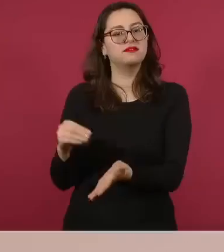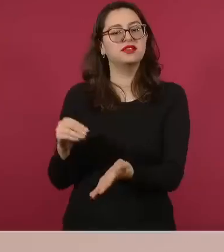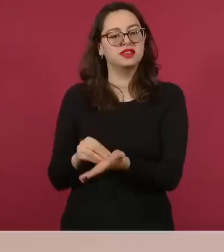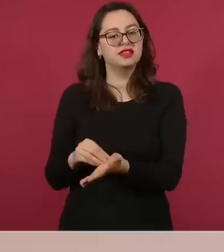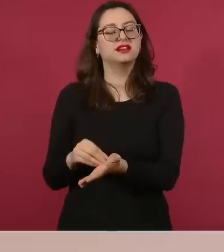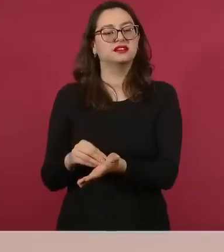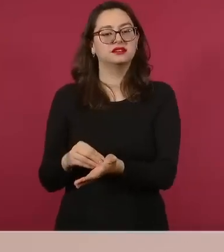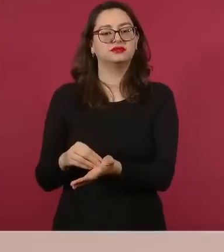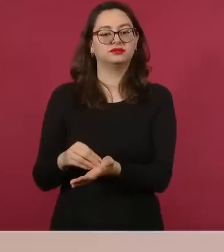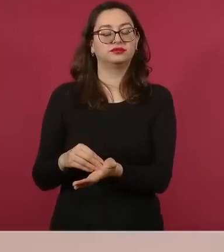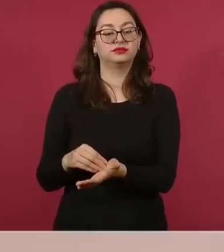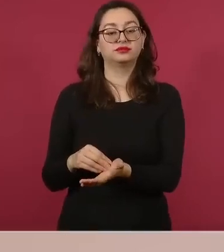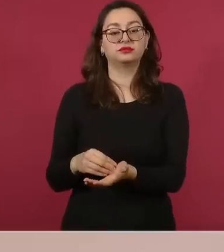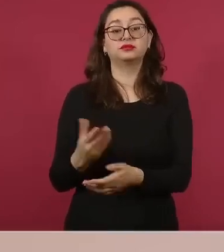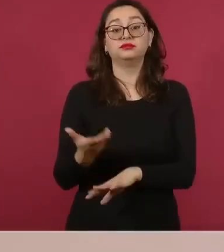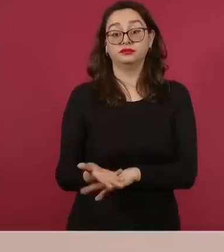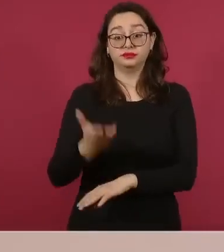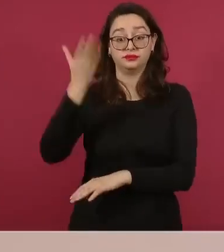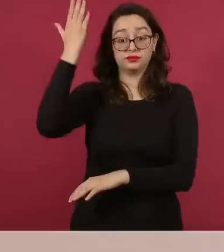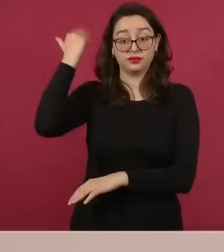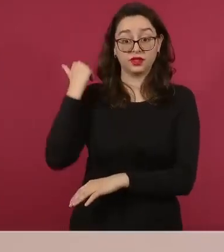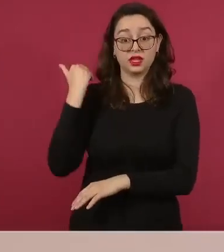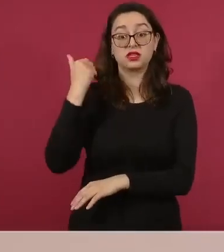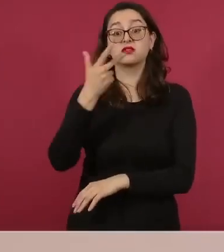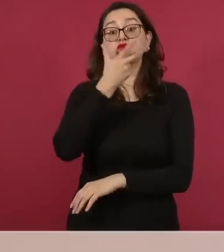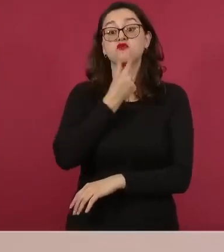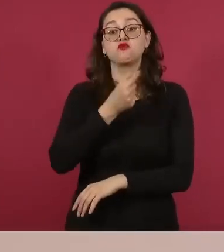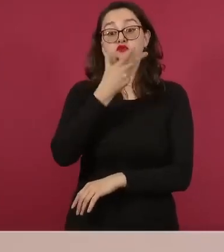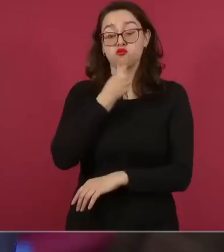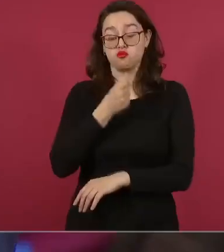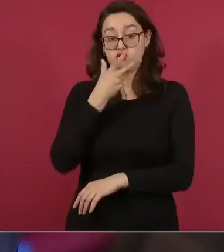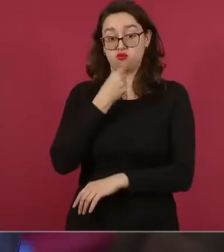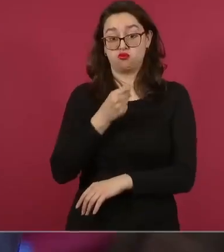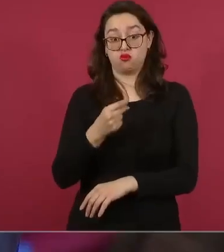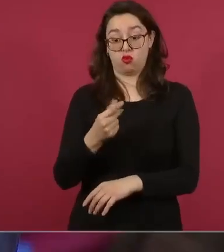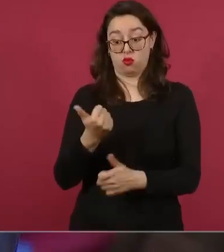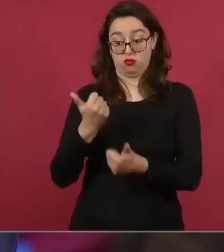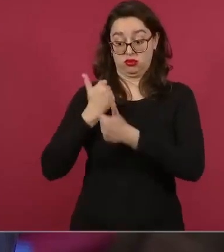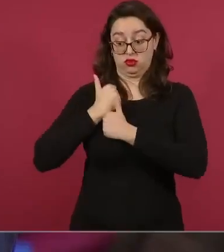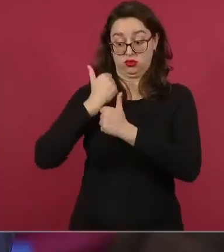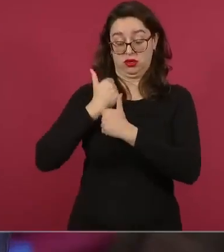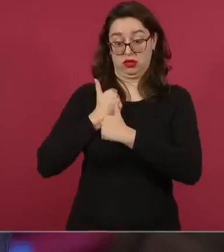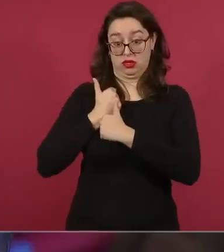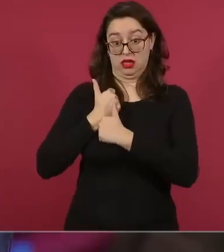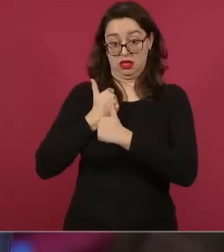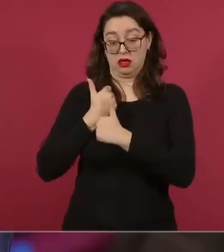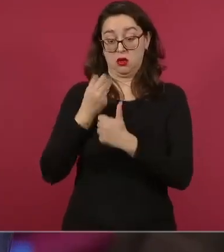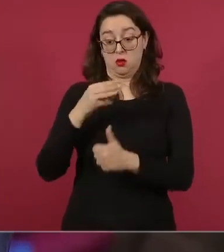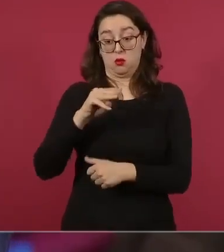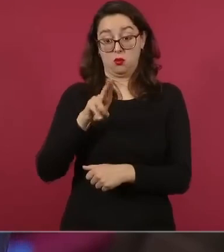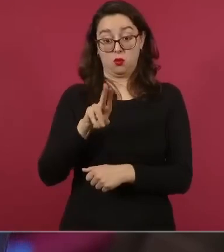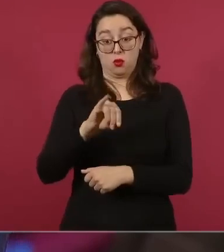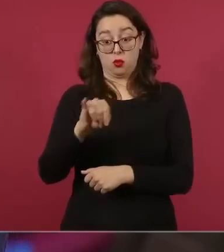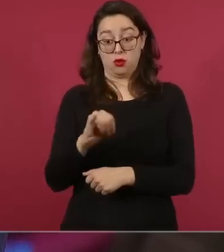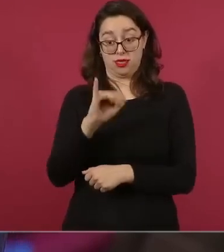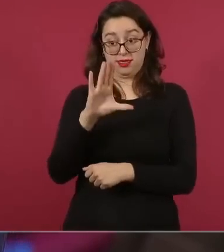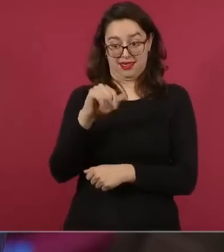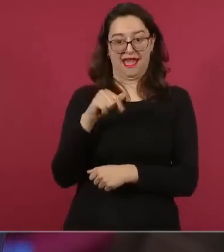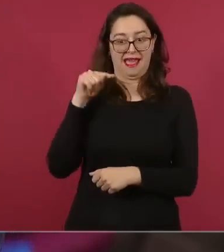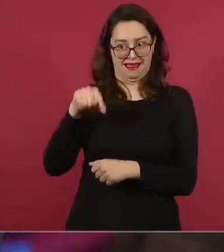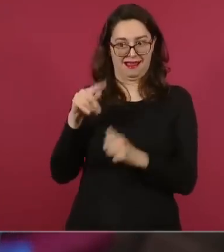precisamente el general Francisco J. Mújica, hechos, no palabras.